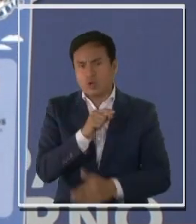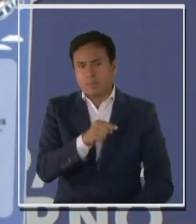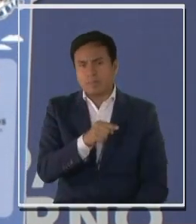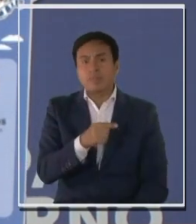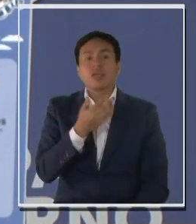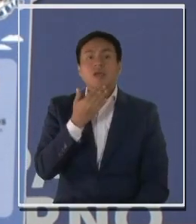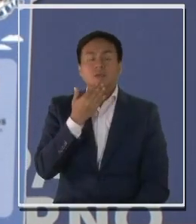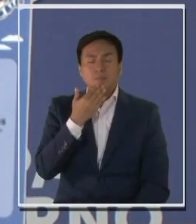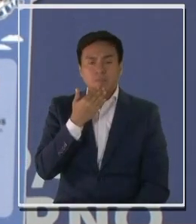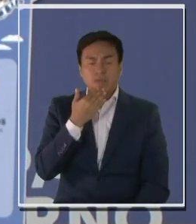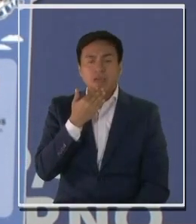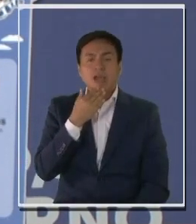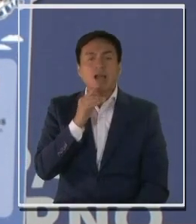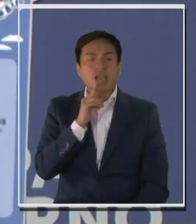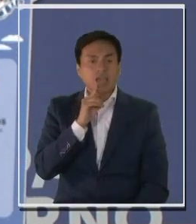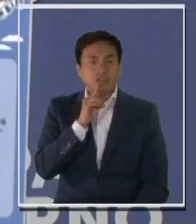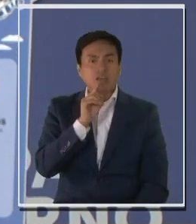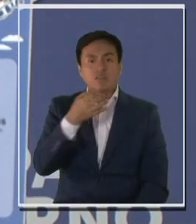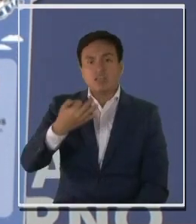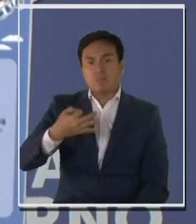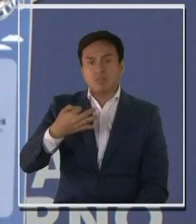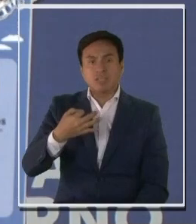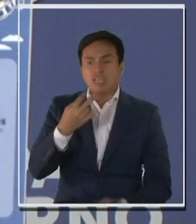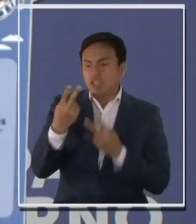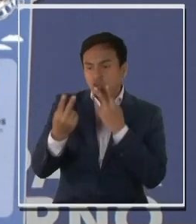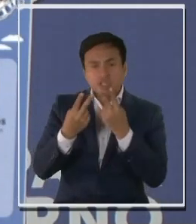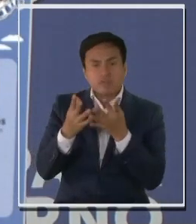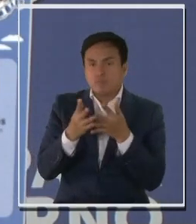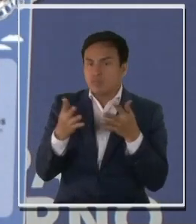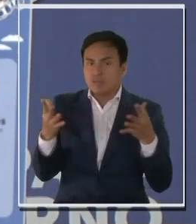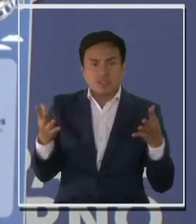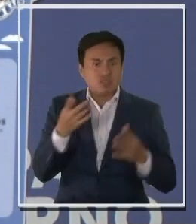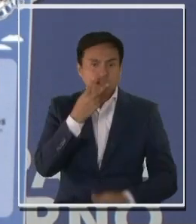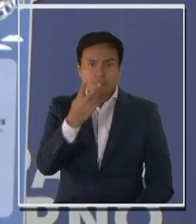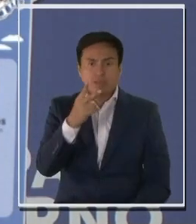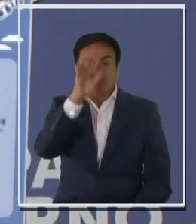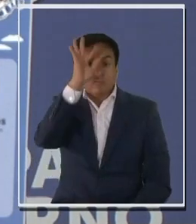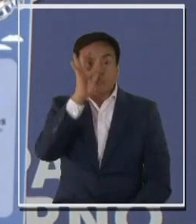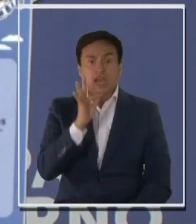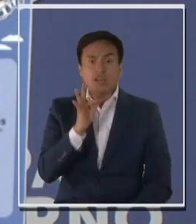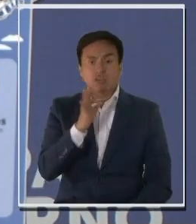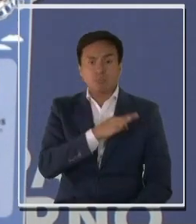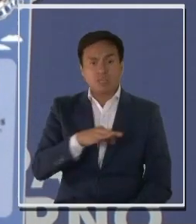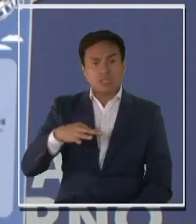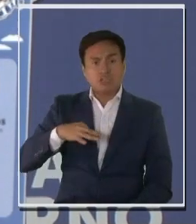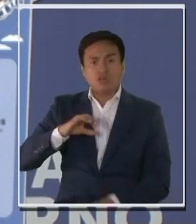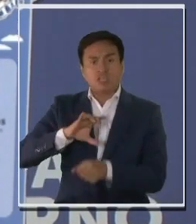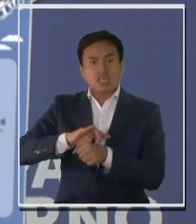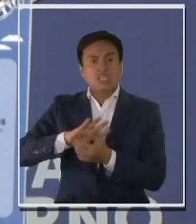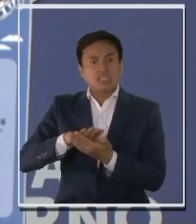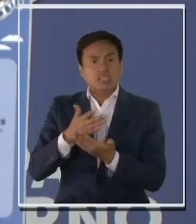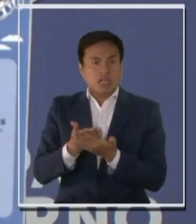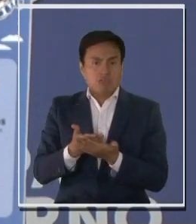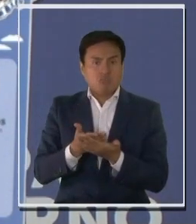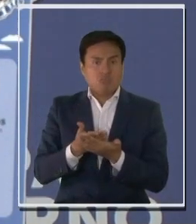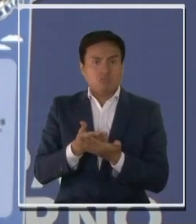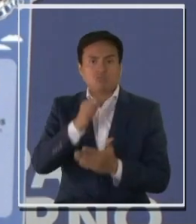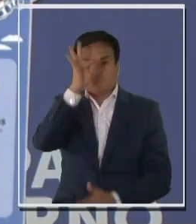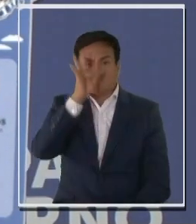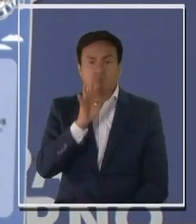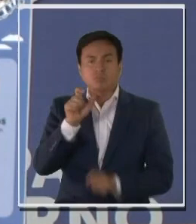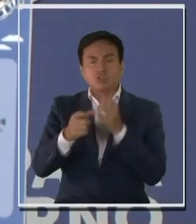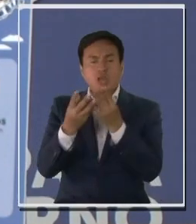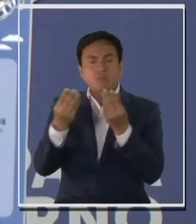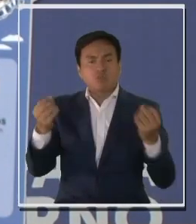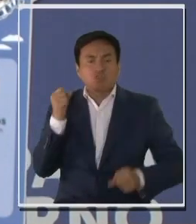sobre todo también aquellos que efectivamente no se ven muchas veces que solo funcionarios del Ministerio de salud y que aquí hay